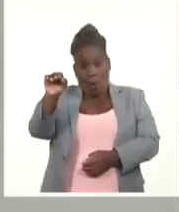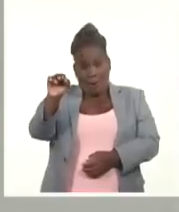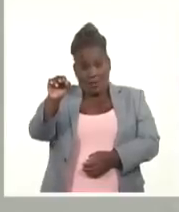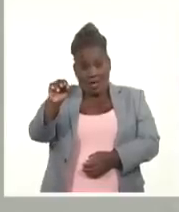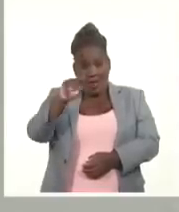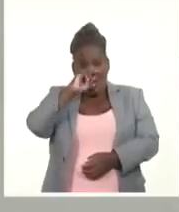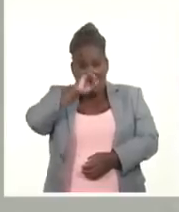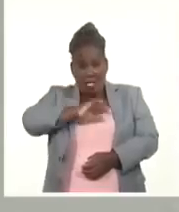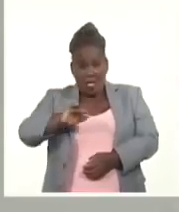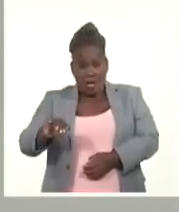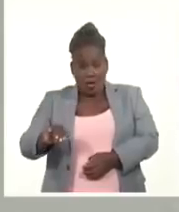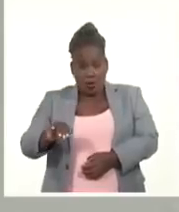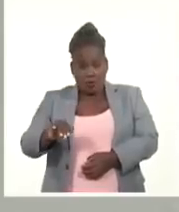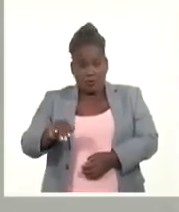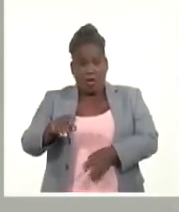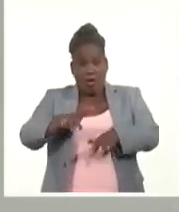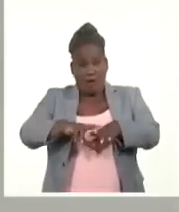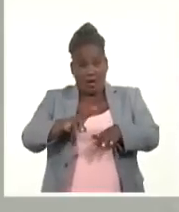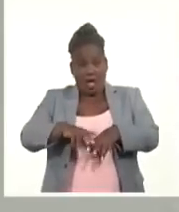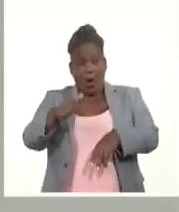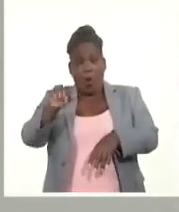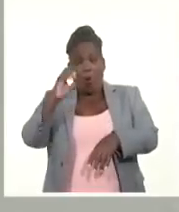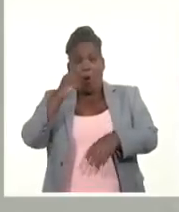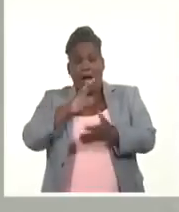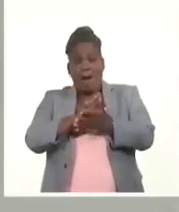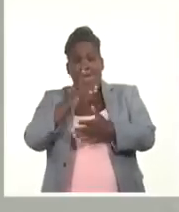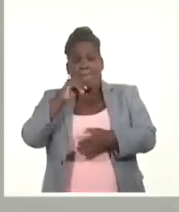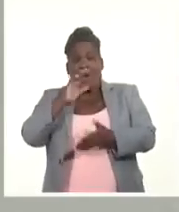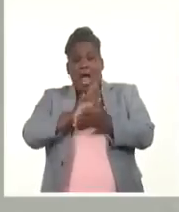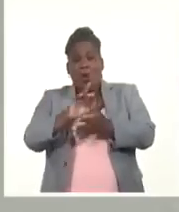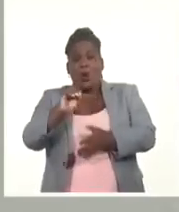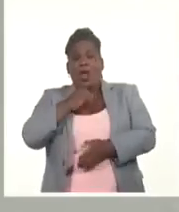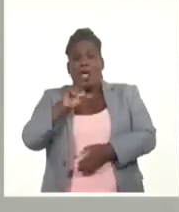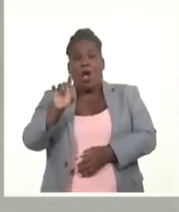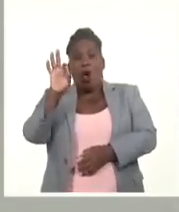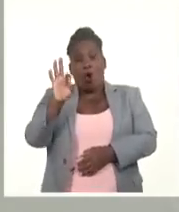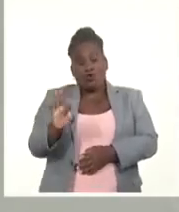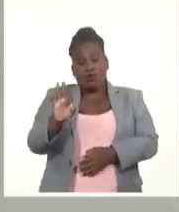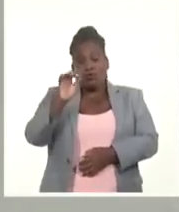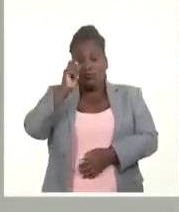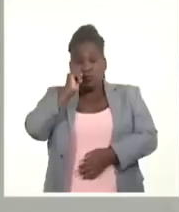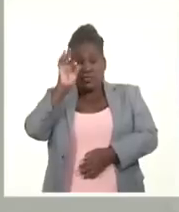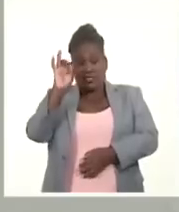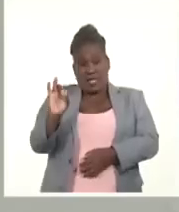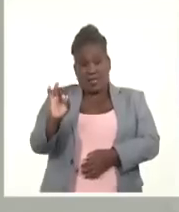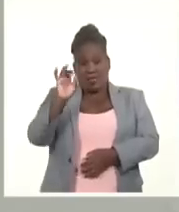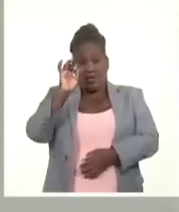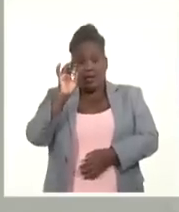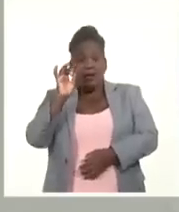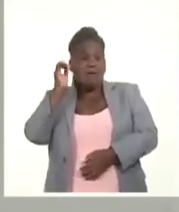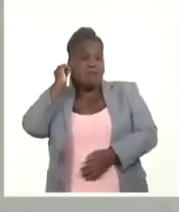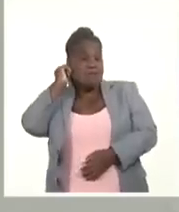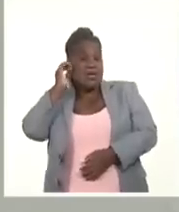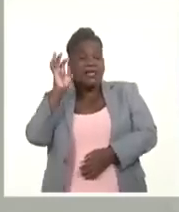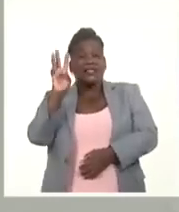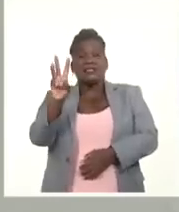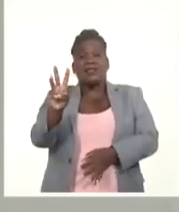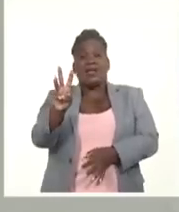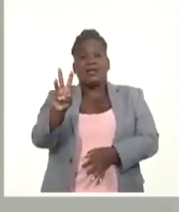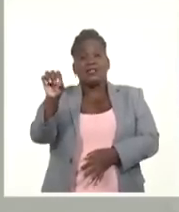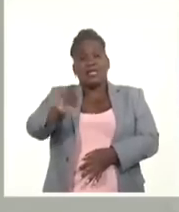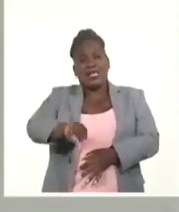Manuel Márquez de La Habana, 8 masculinos, 7 femeninos. 3 de ellos están reportados de